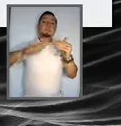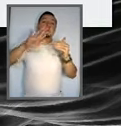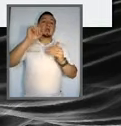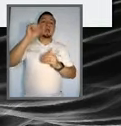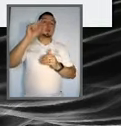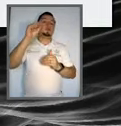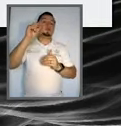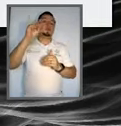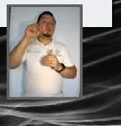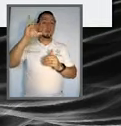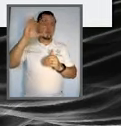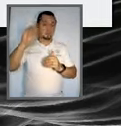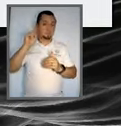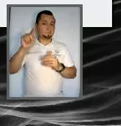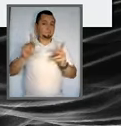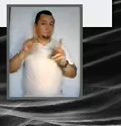Totonilco.